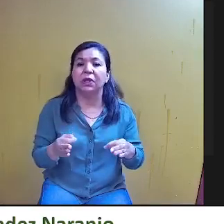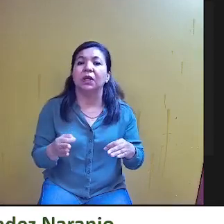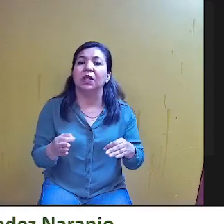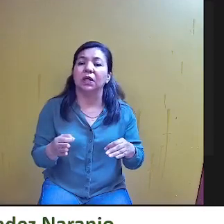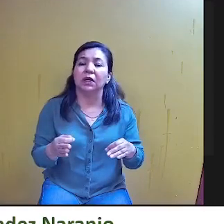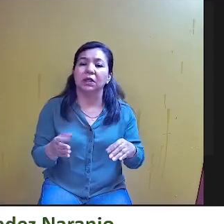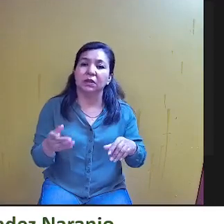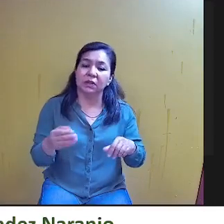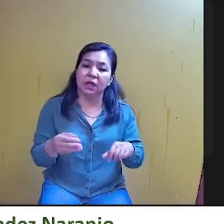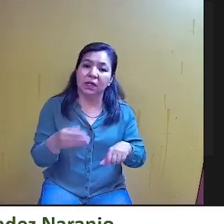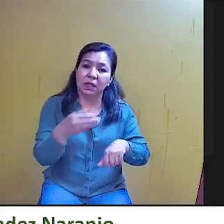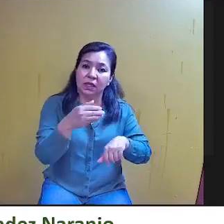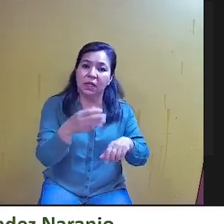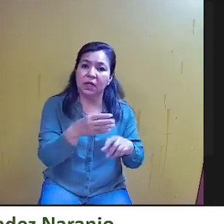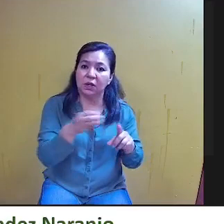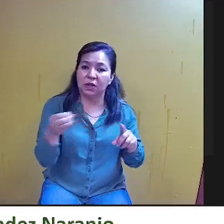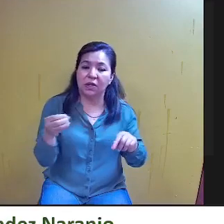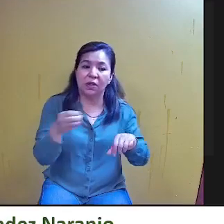TE/GEC